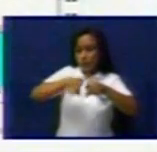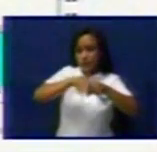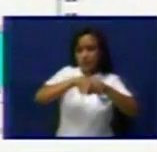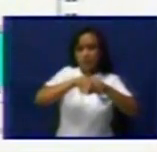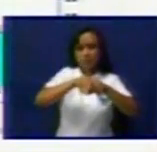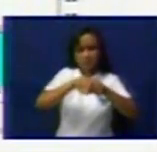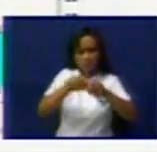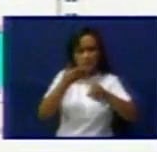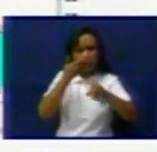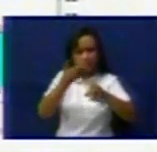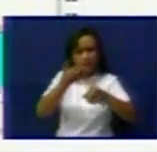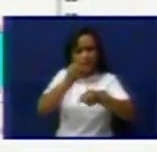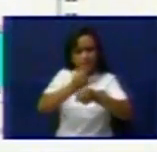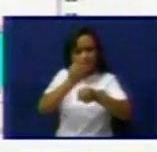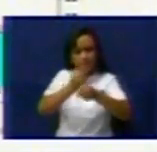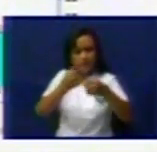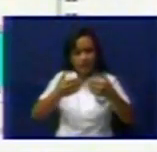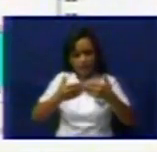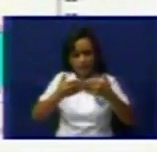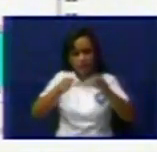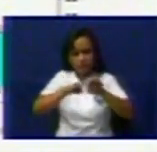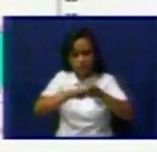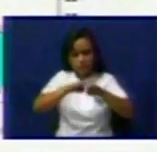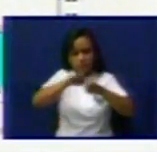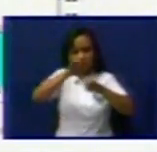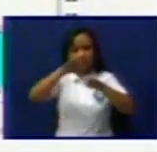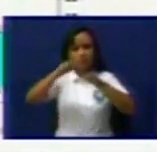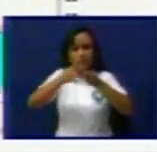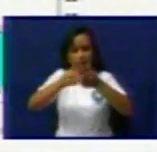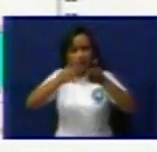cual es suficiente para la operación del canal.